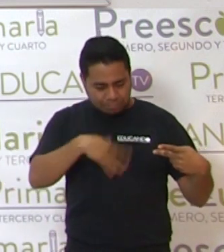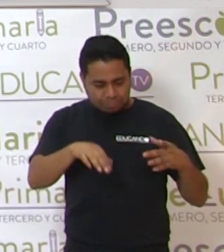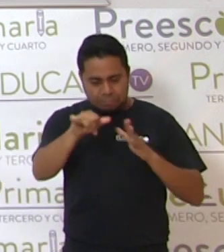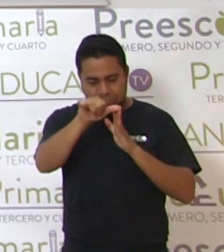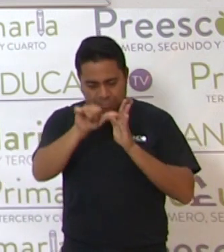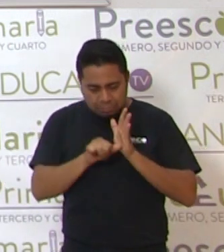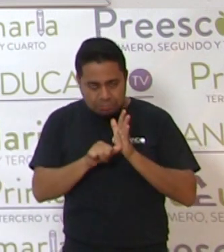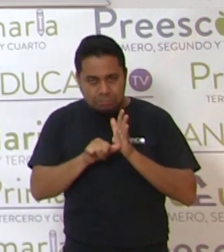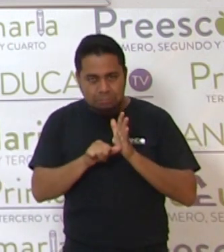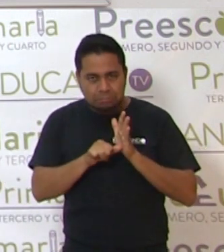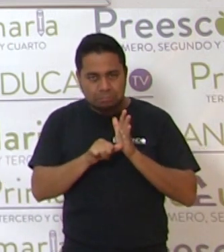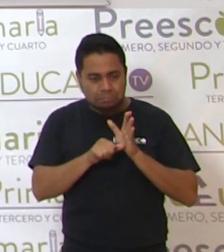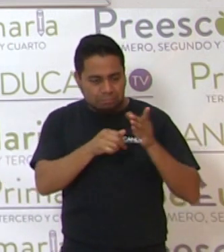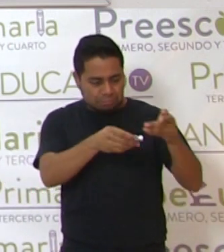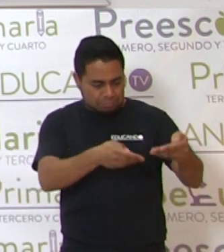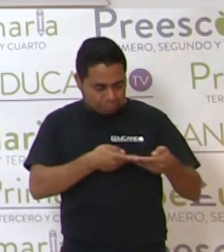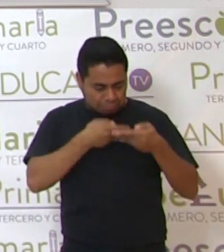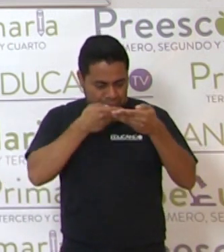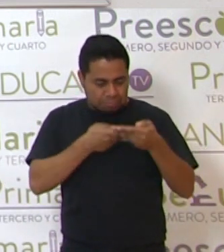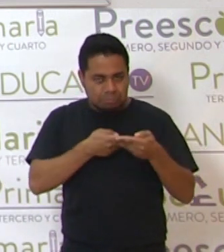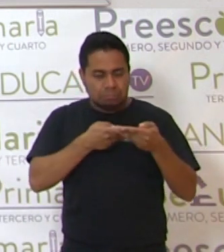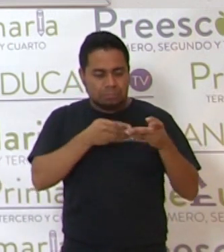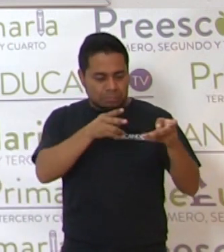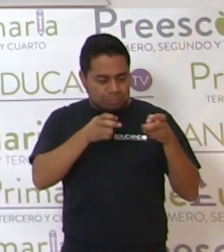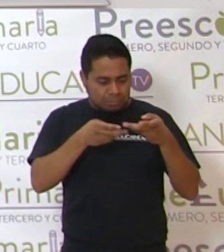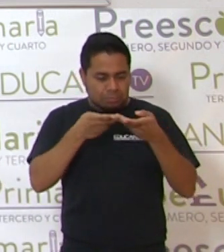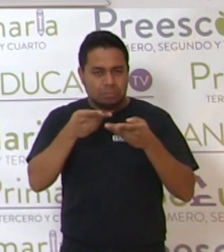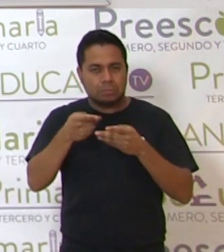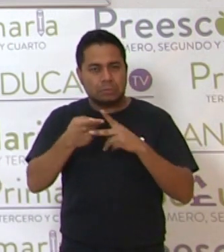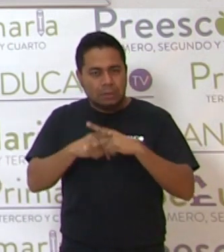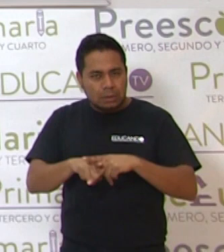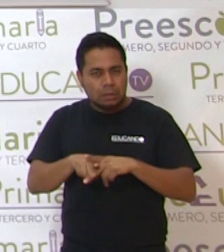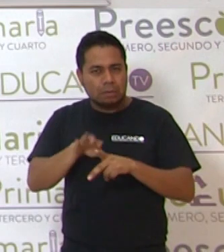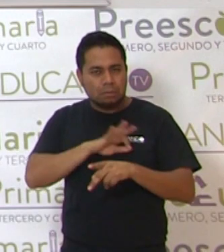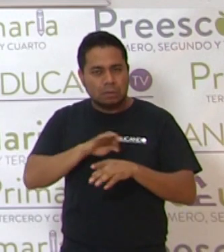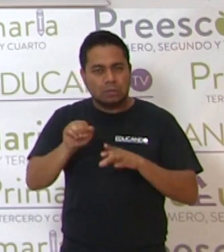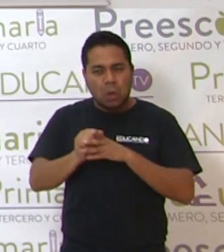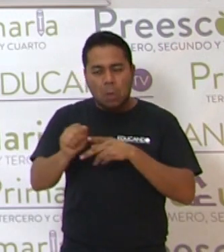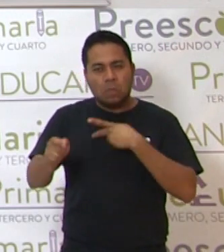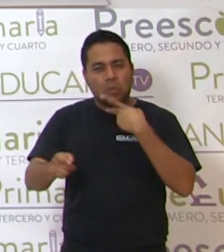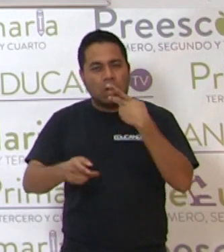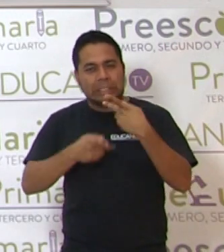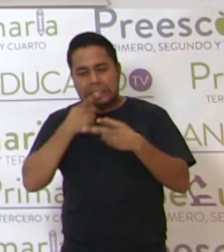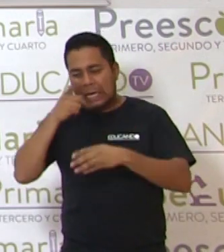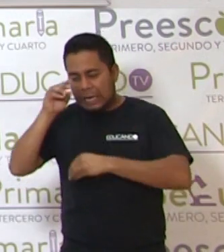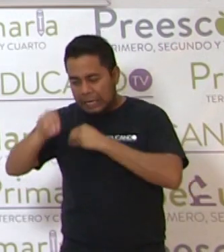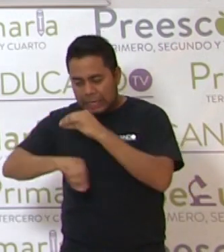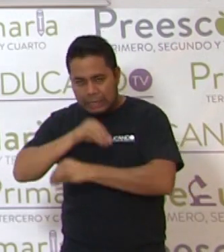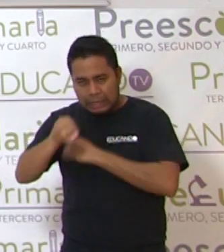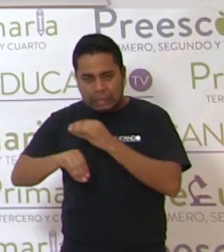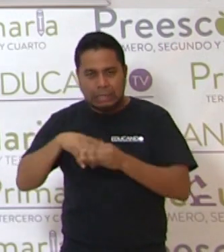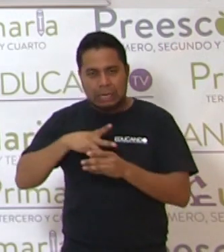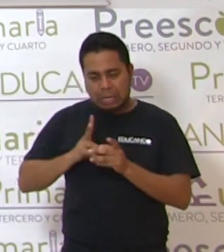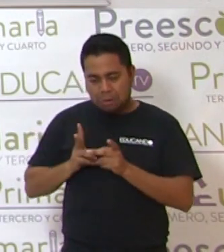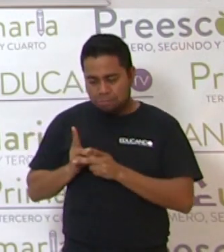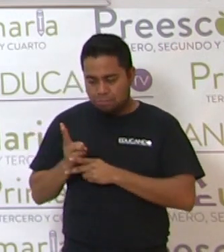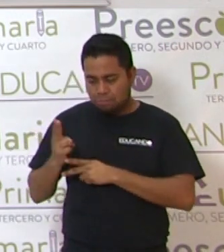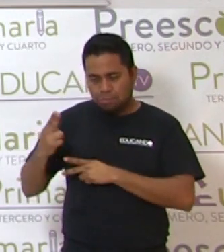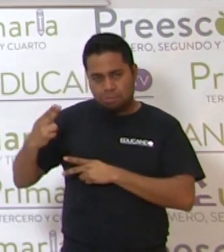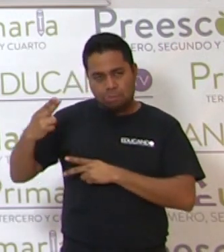artículo y a partir de ese artículo tú puedes empezar a formar una poesía. Tomas tus